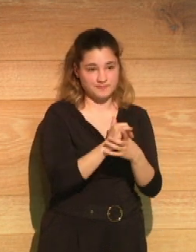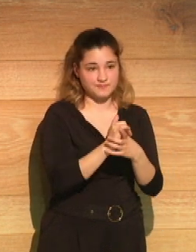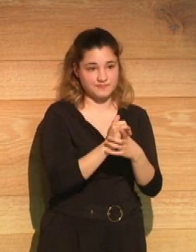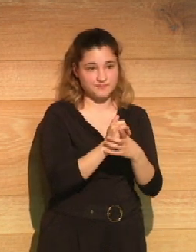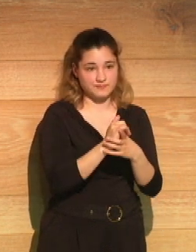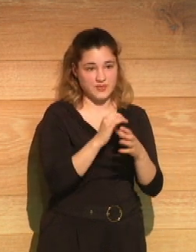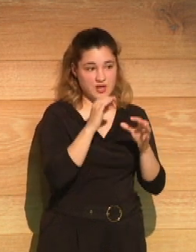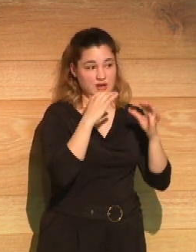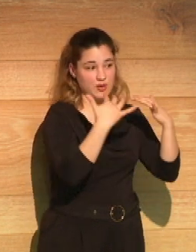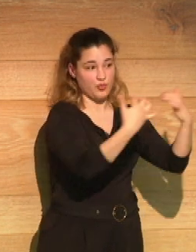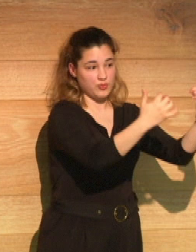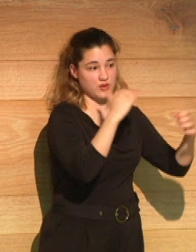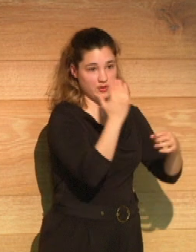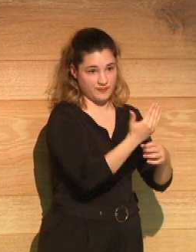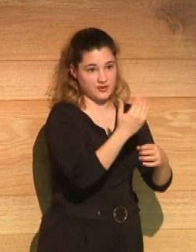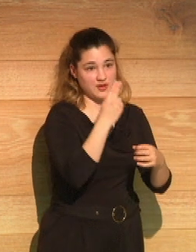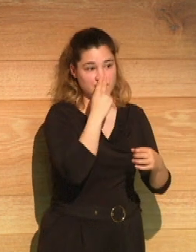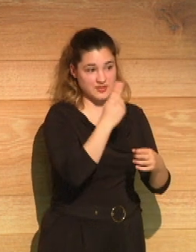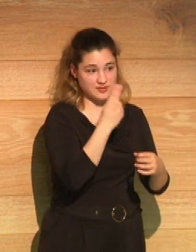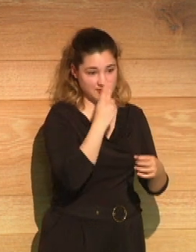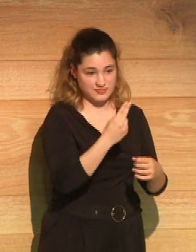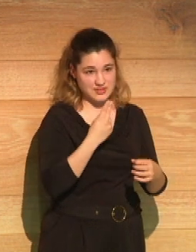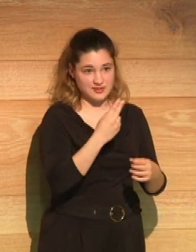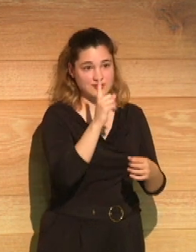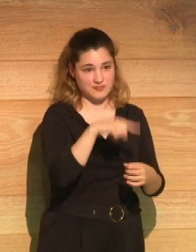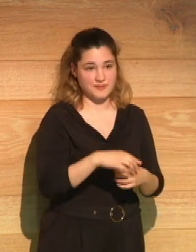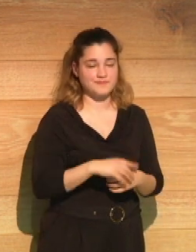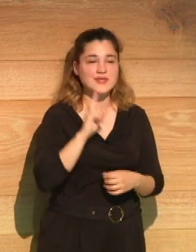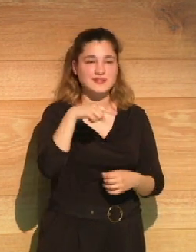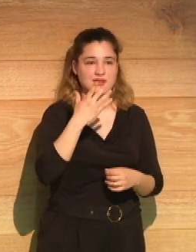nuestros visitantes. A ver, la siguiente, por favor.